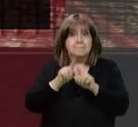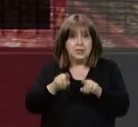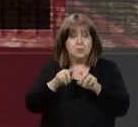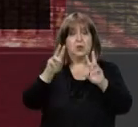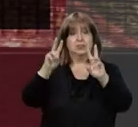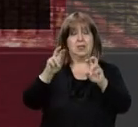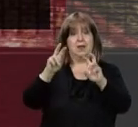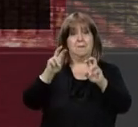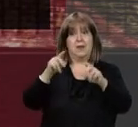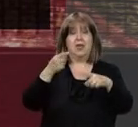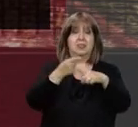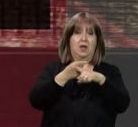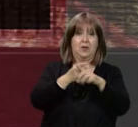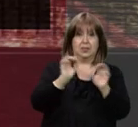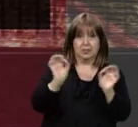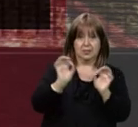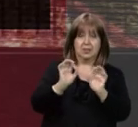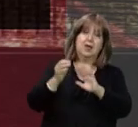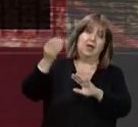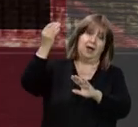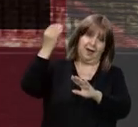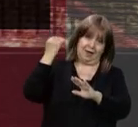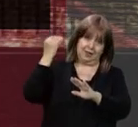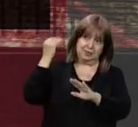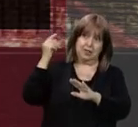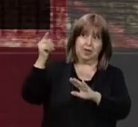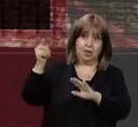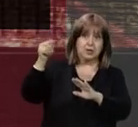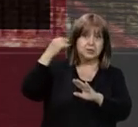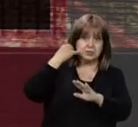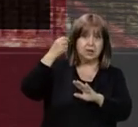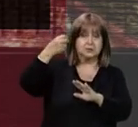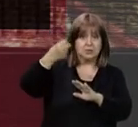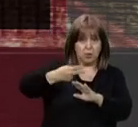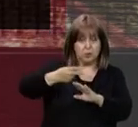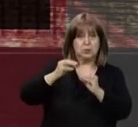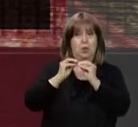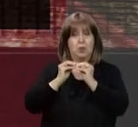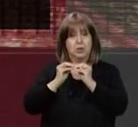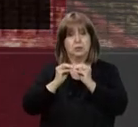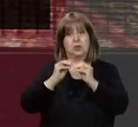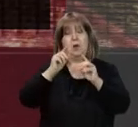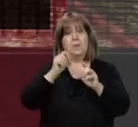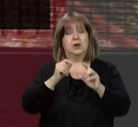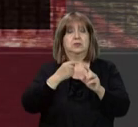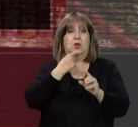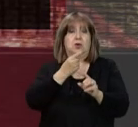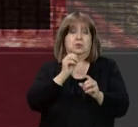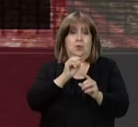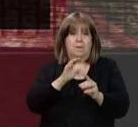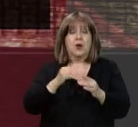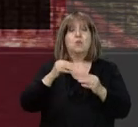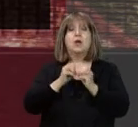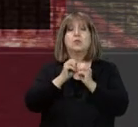que ya no se debaten. Y que se verá la participación de cada una de ellas, si tienen o no que ver en esto, justamente por eso están sentadas allí. Lo decíamos recién,